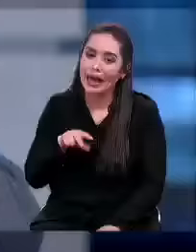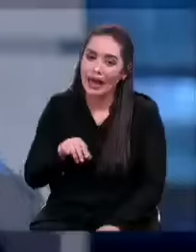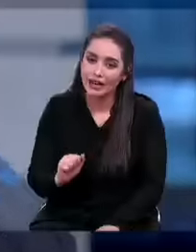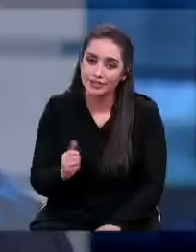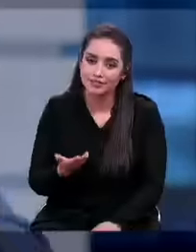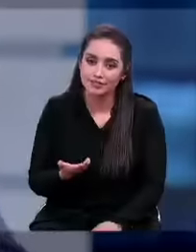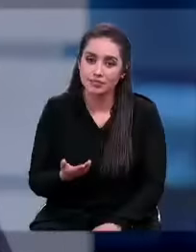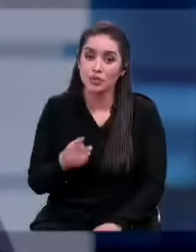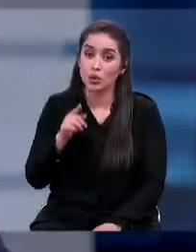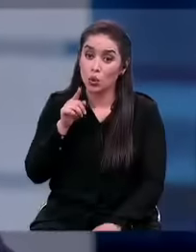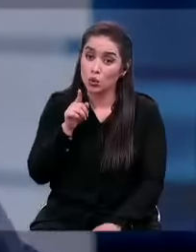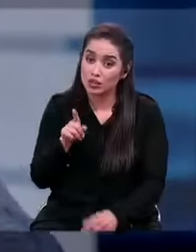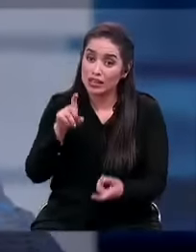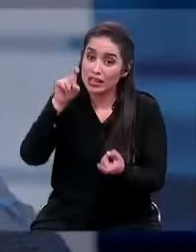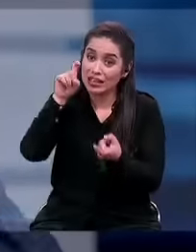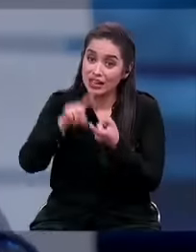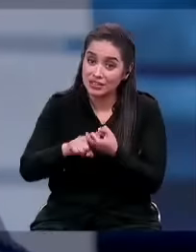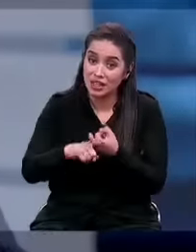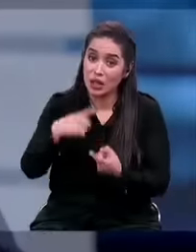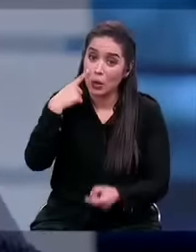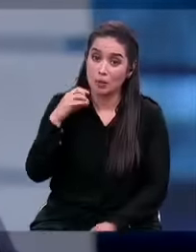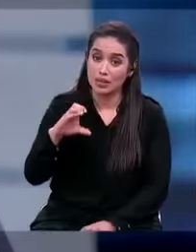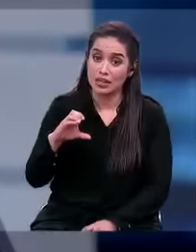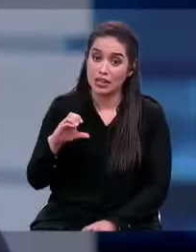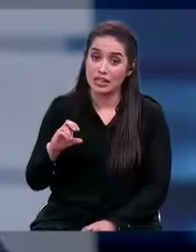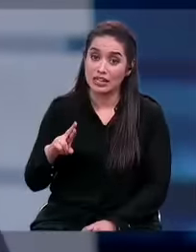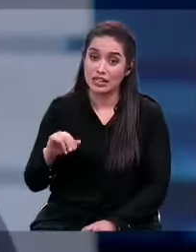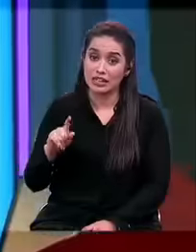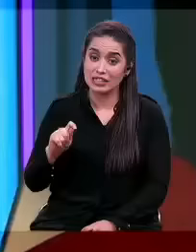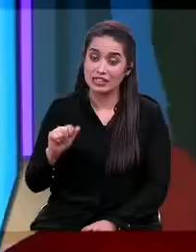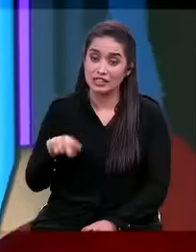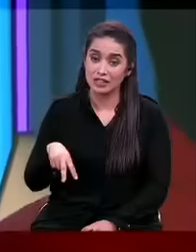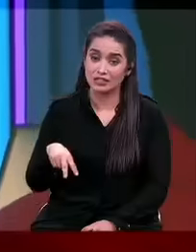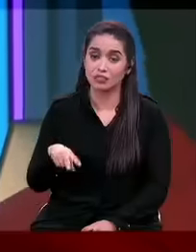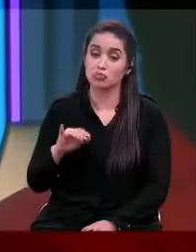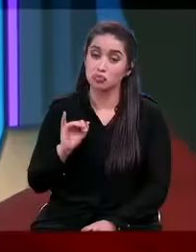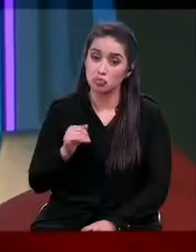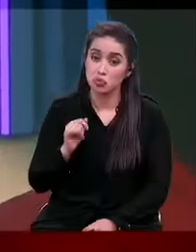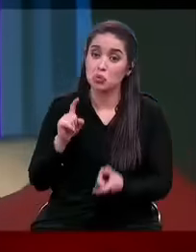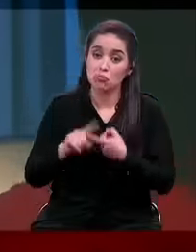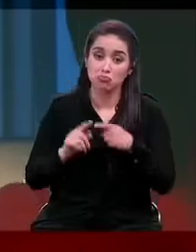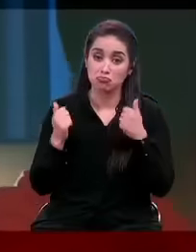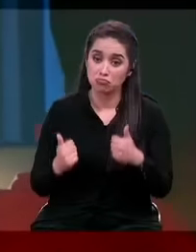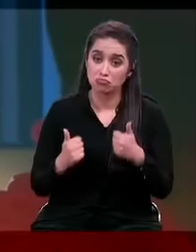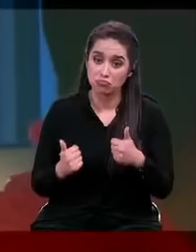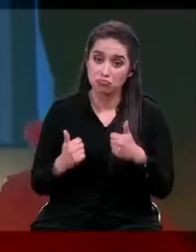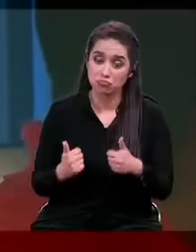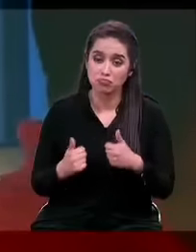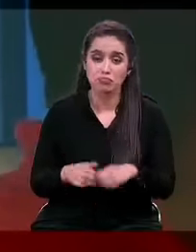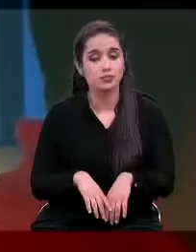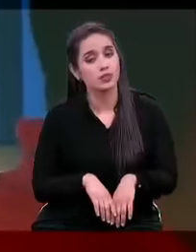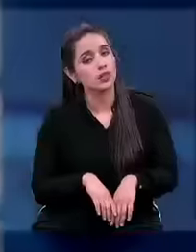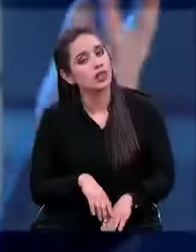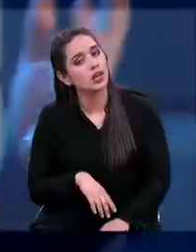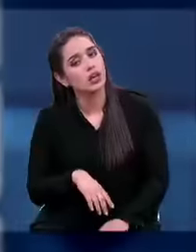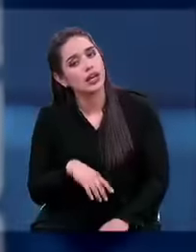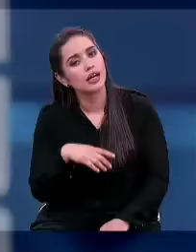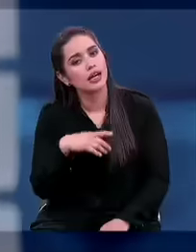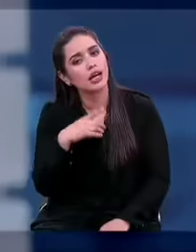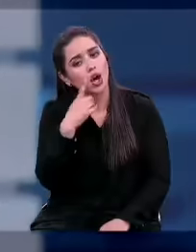Usted está casada con Cristian Sánchez, ¿cierto? Sí, muy bien, sí. Que por lo demás, él es